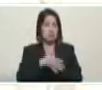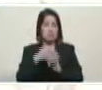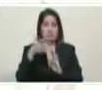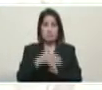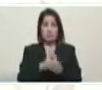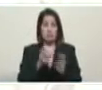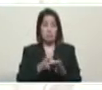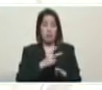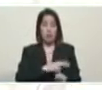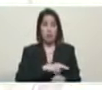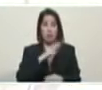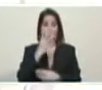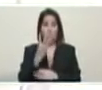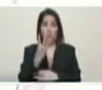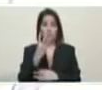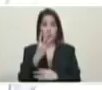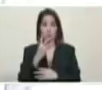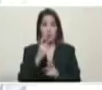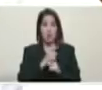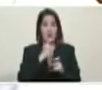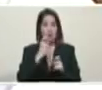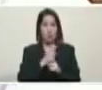agosto, que gracias a Dios